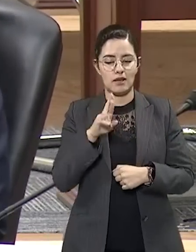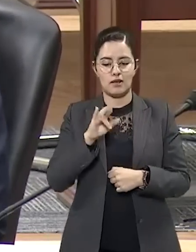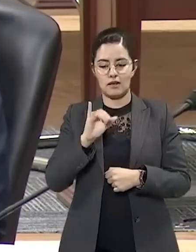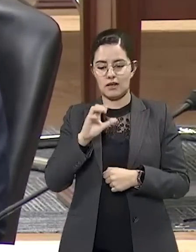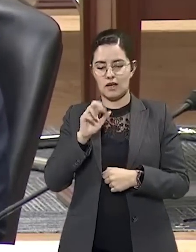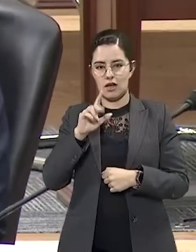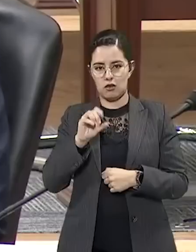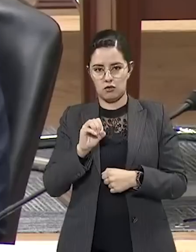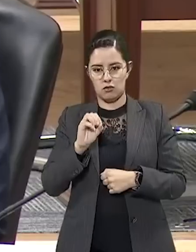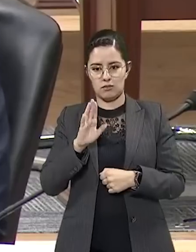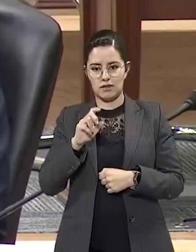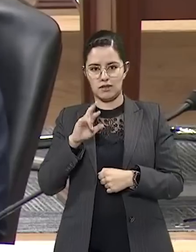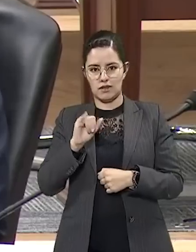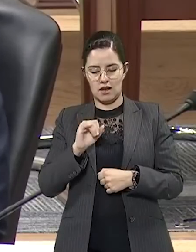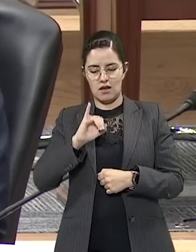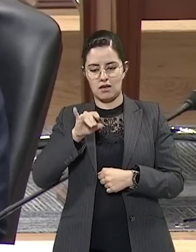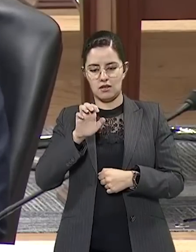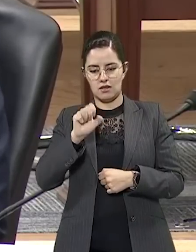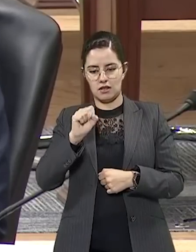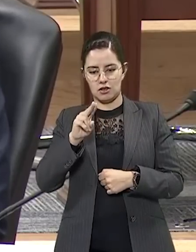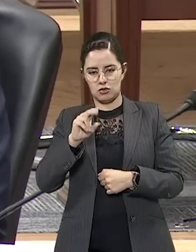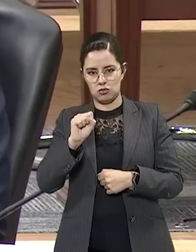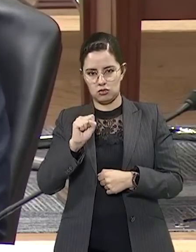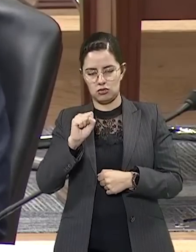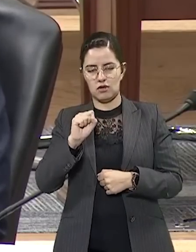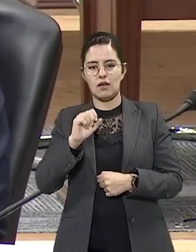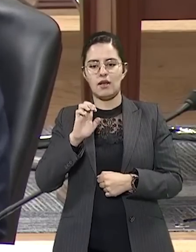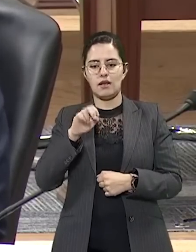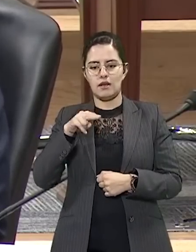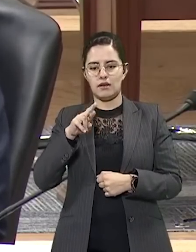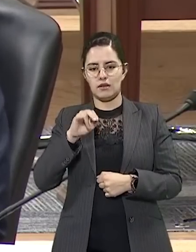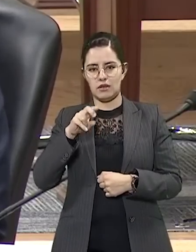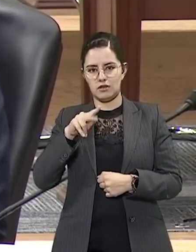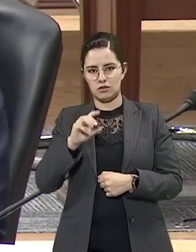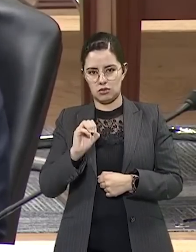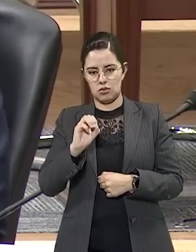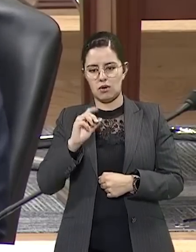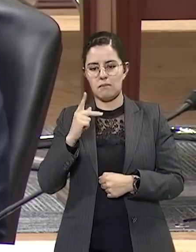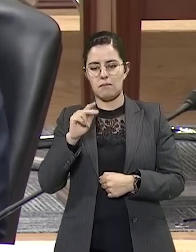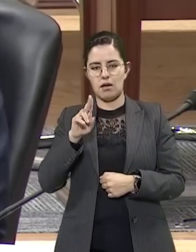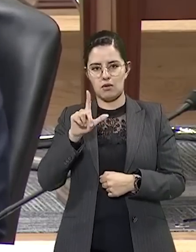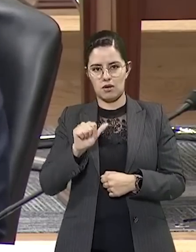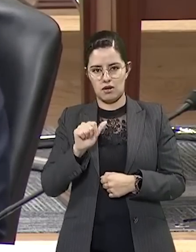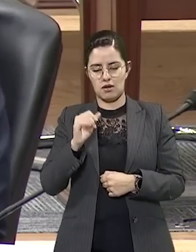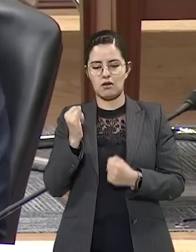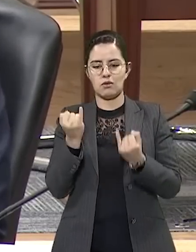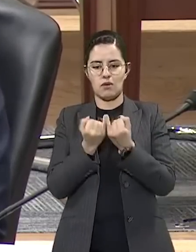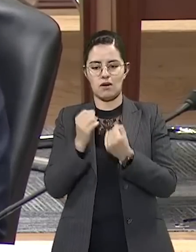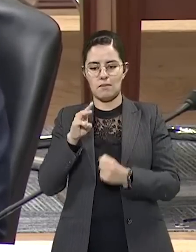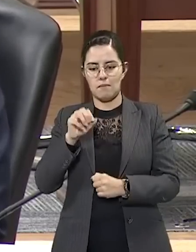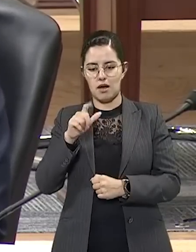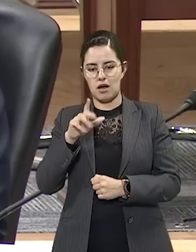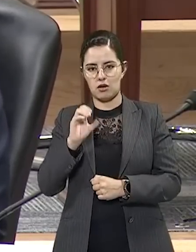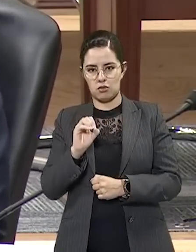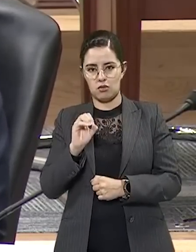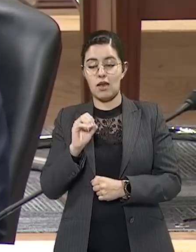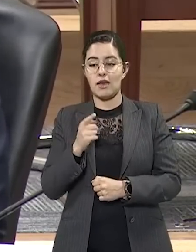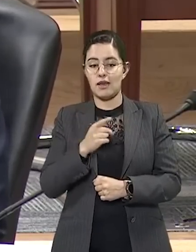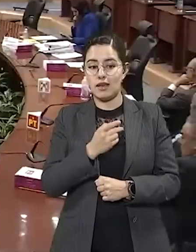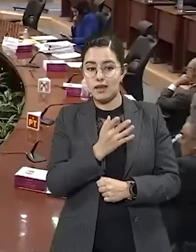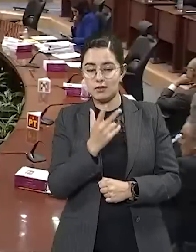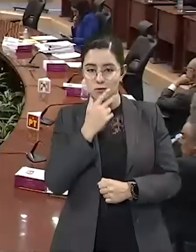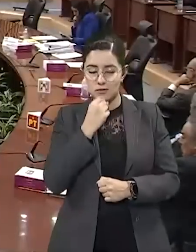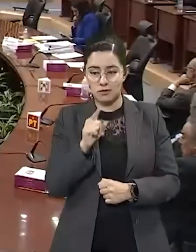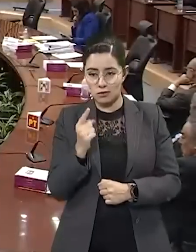Jesús Galindo Ernesto Azuela Paula Ramírez y Marcos Zavala a ella y a ellos Mi mayor